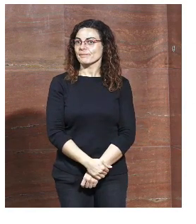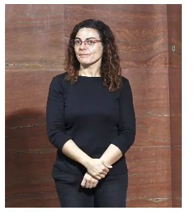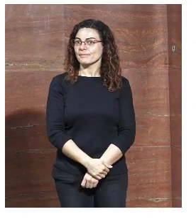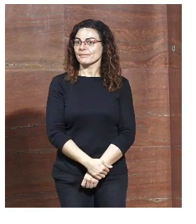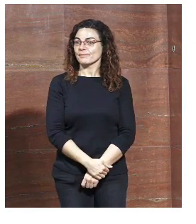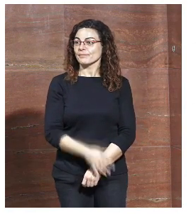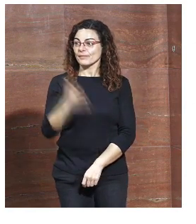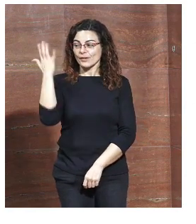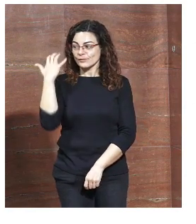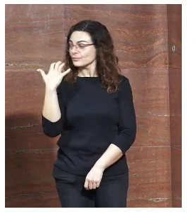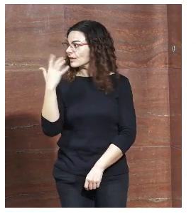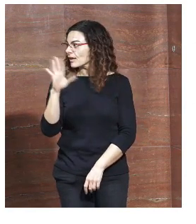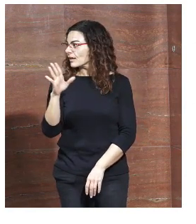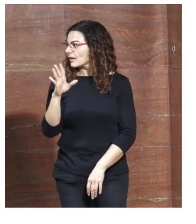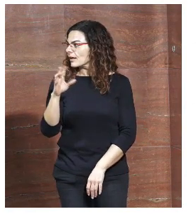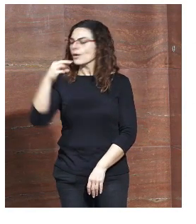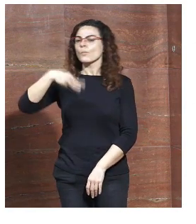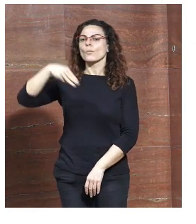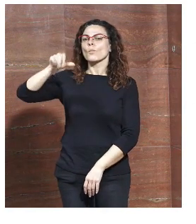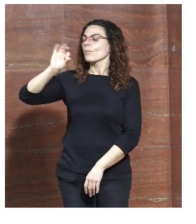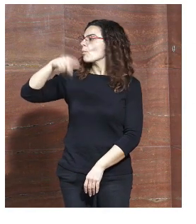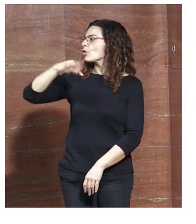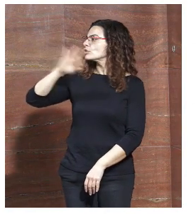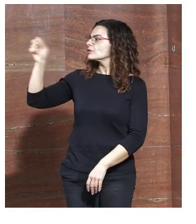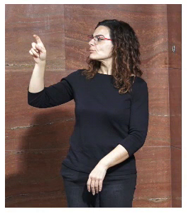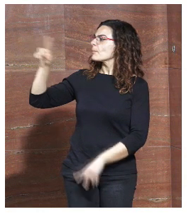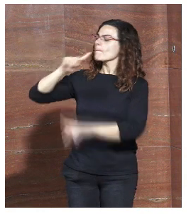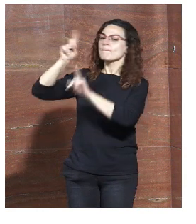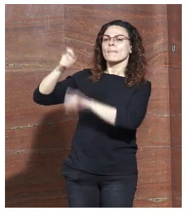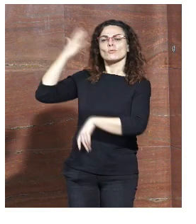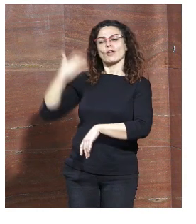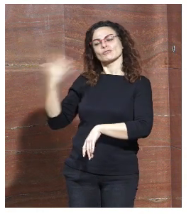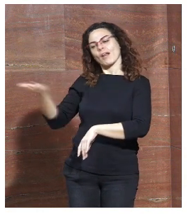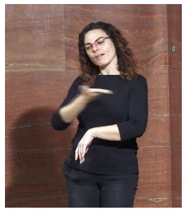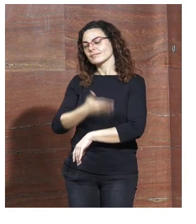Rosana, yo te pido... No, Monse, que le hagas una pregunta a Rosana.